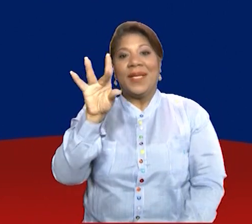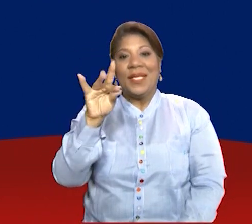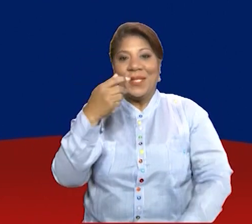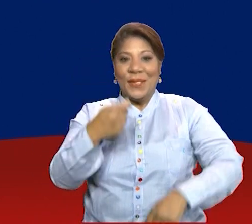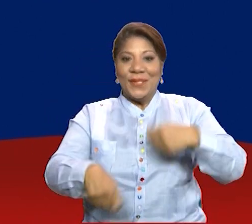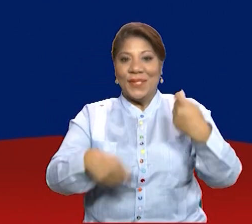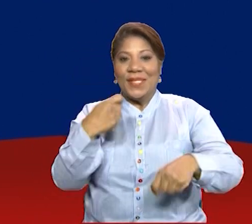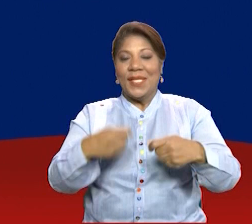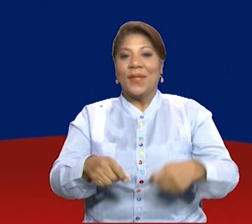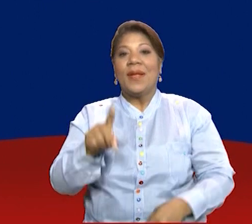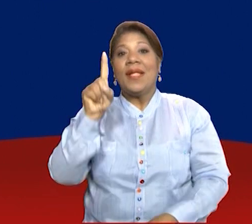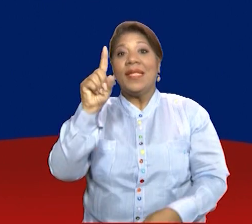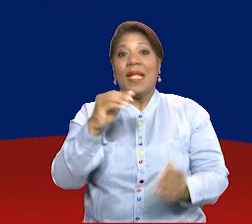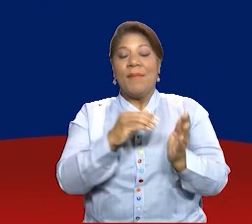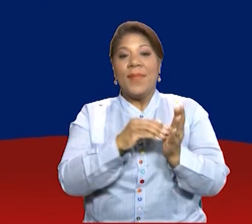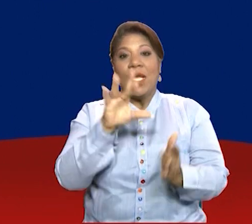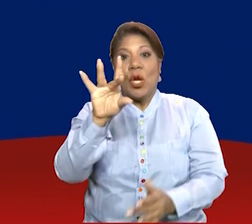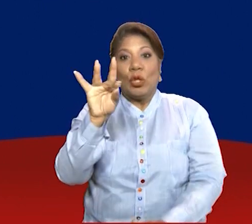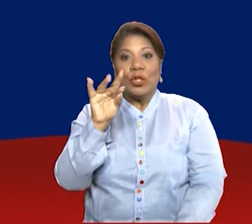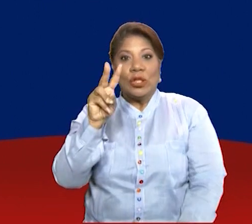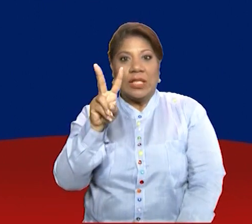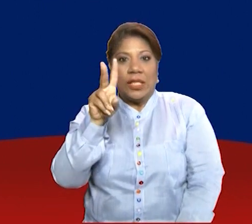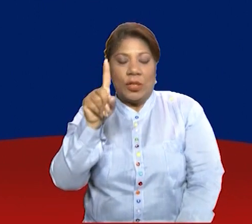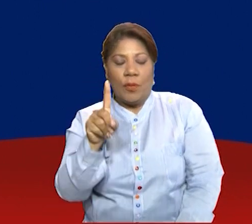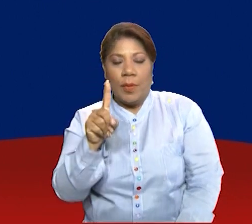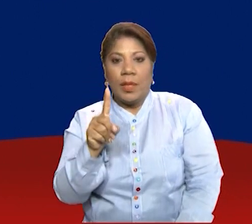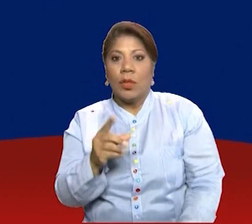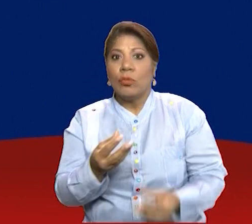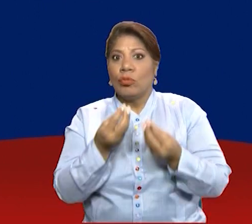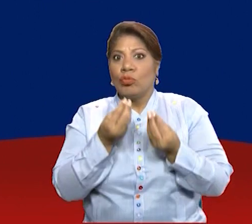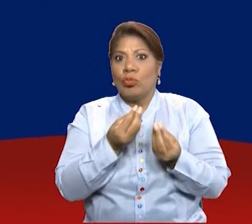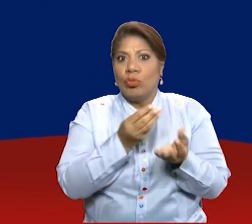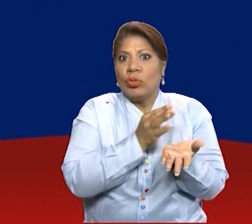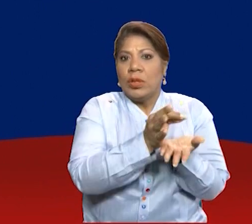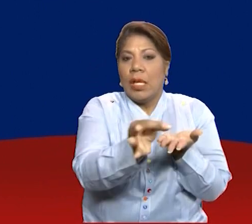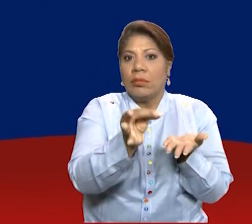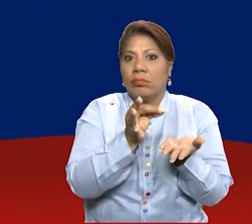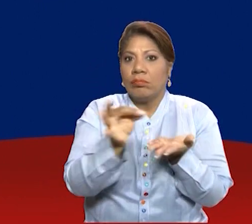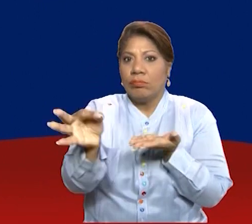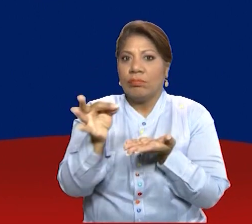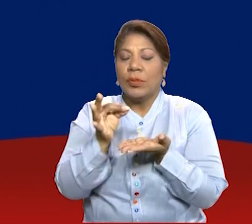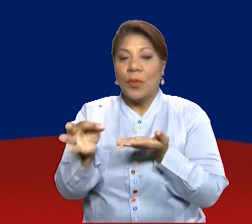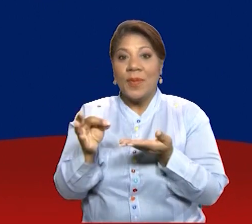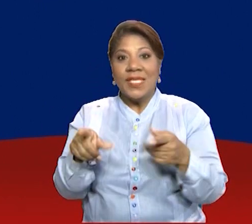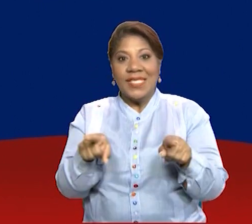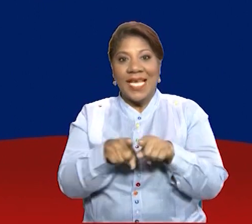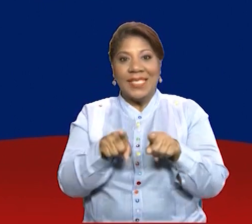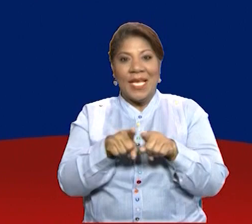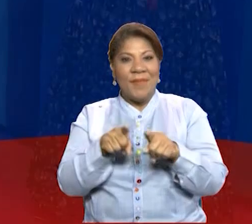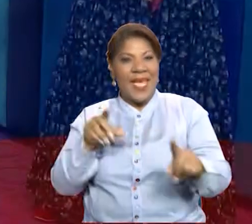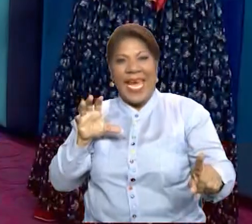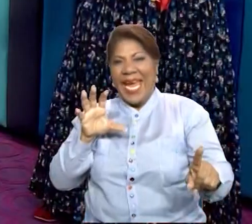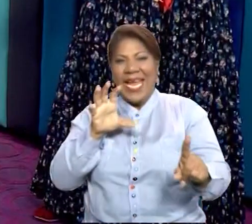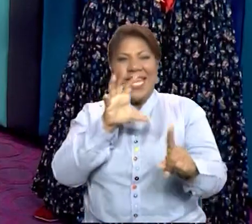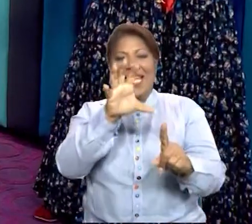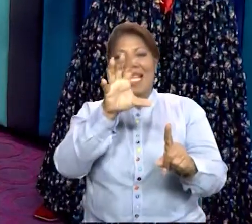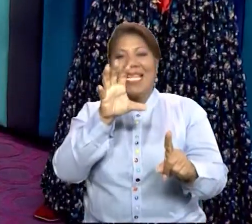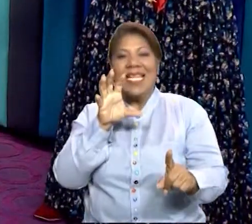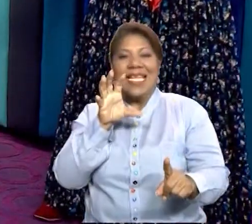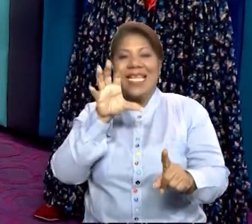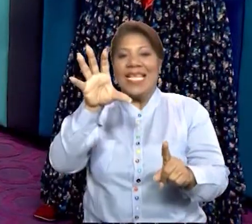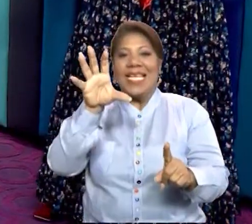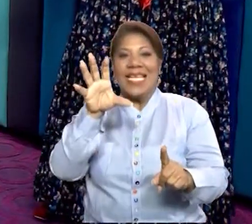de noviembre de 1821. Muchos pueblos gritaron, se unieron gritos, gritos